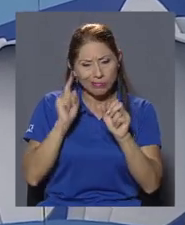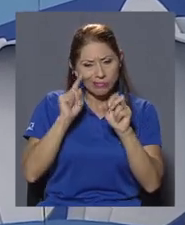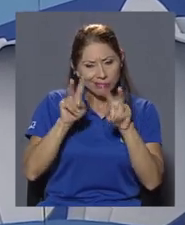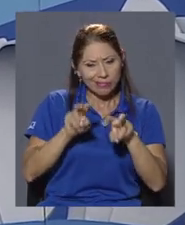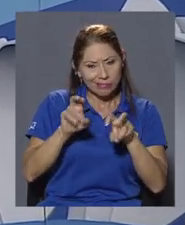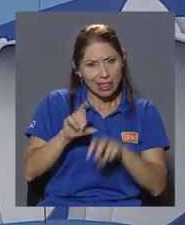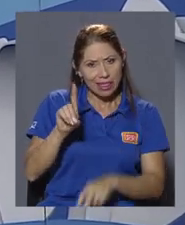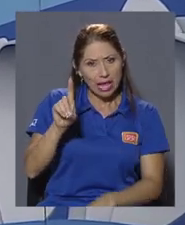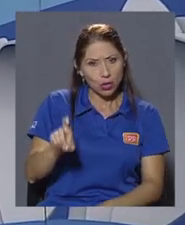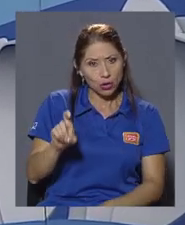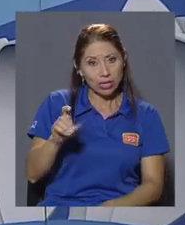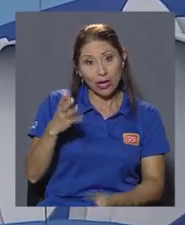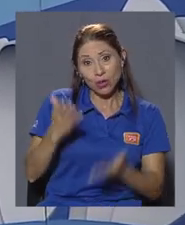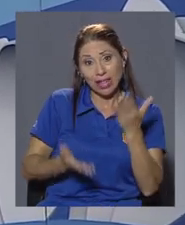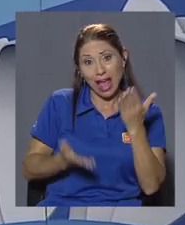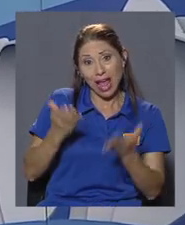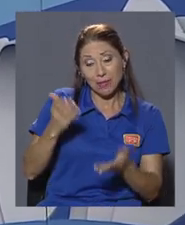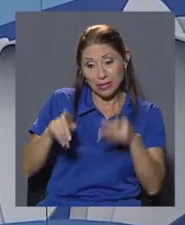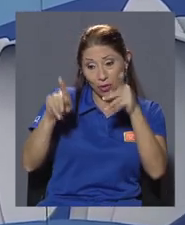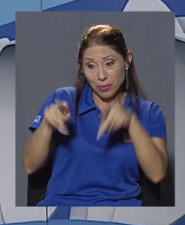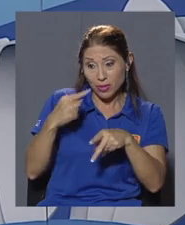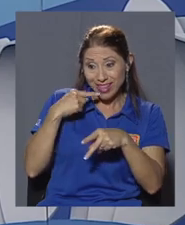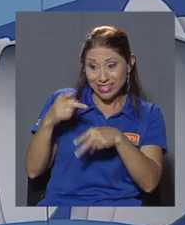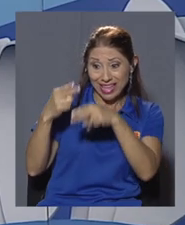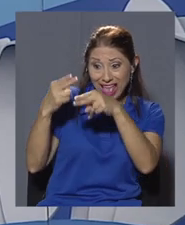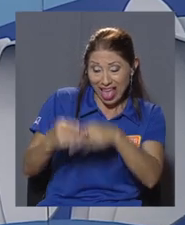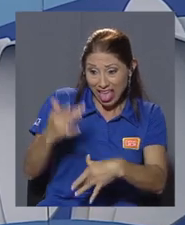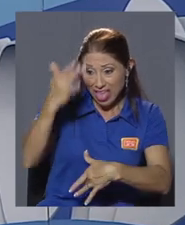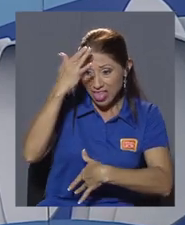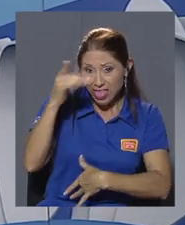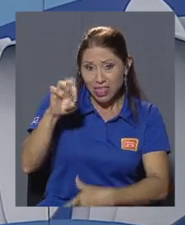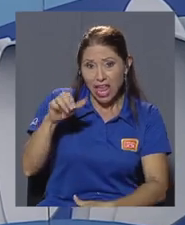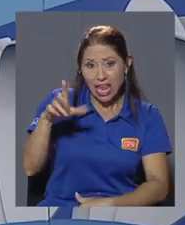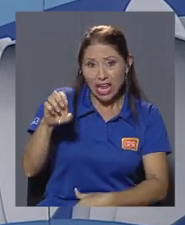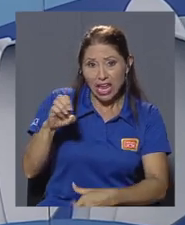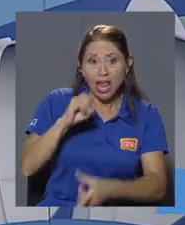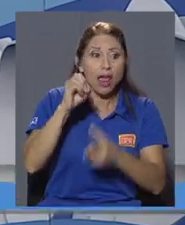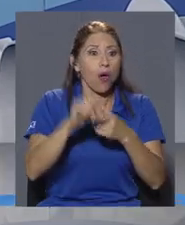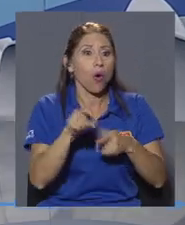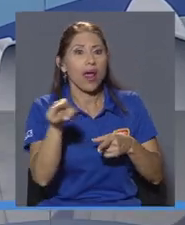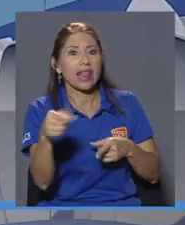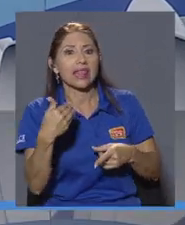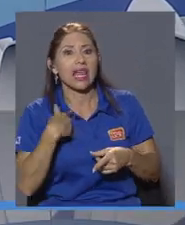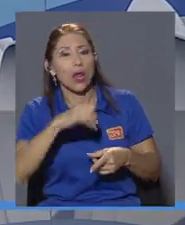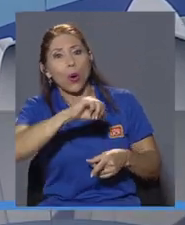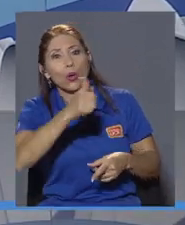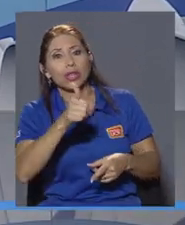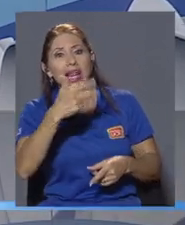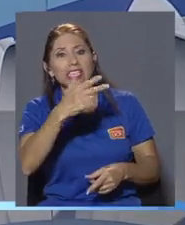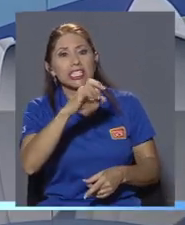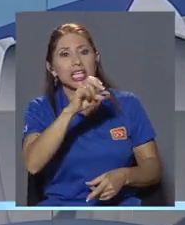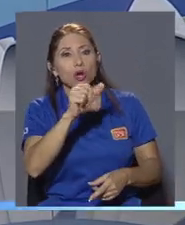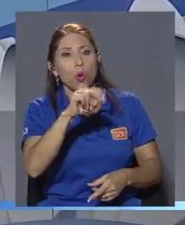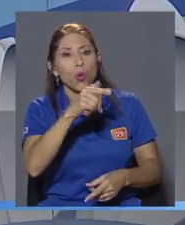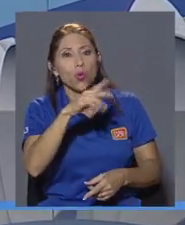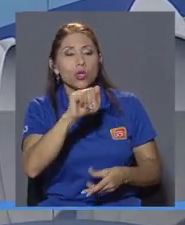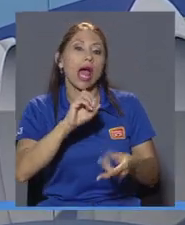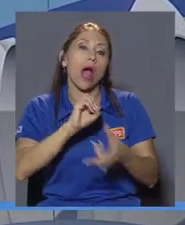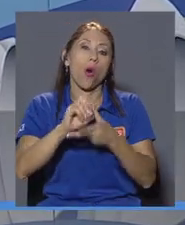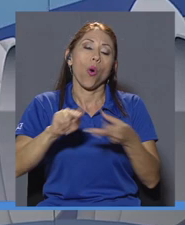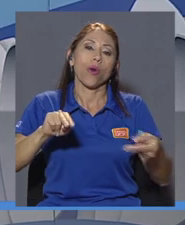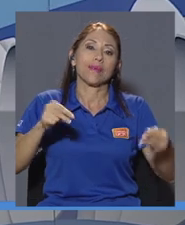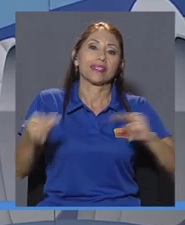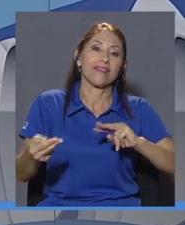de que una persona lo diagnostican con dengue y lo que tengáis y camboya o viceversa una combinación de esos y además tiene un